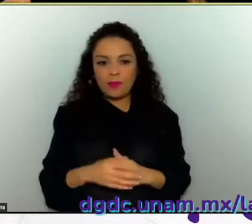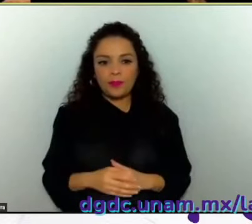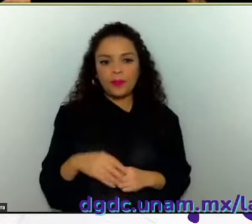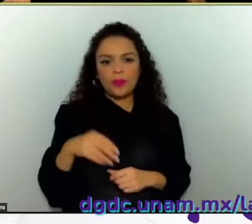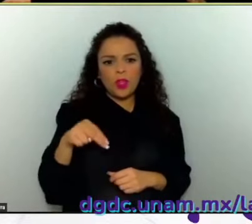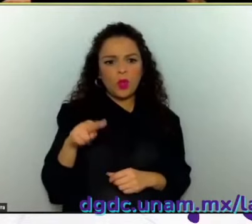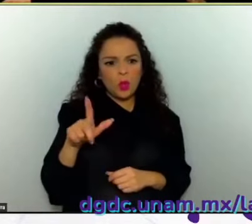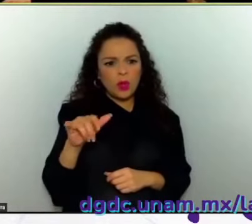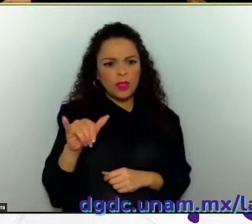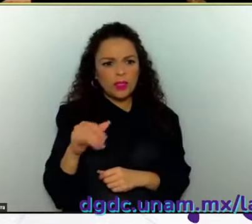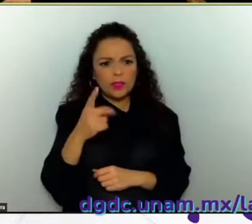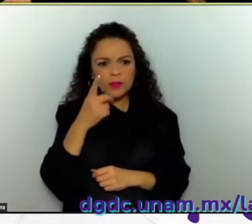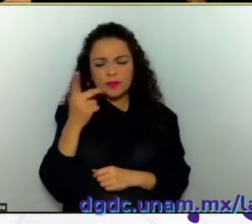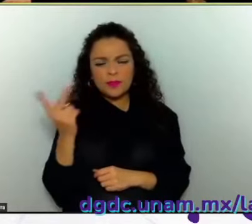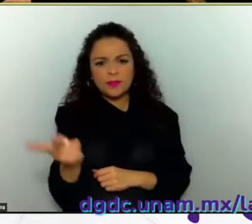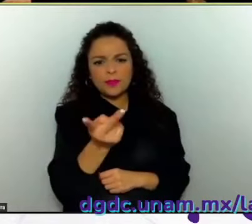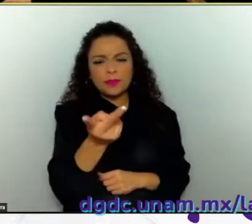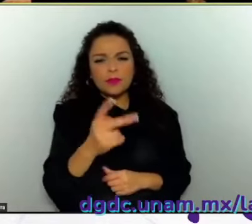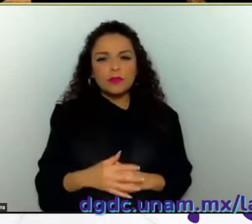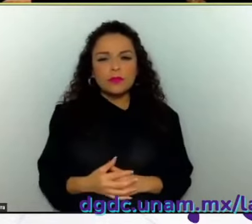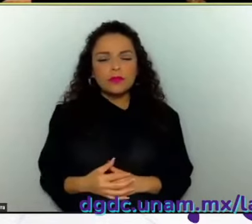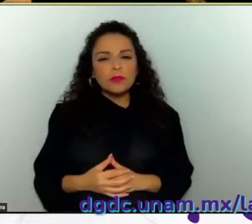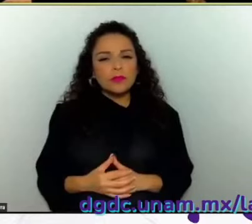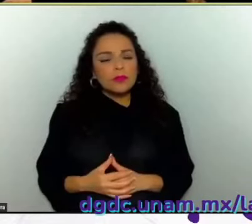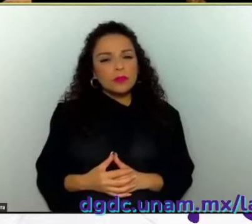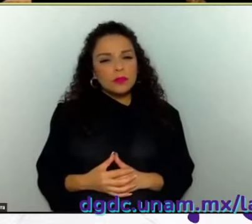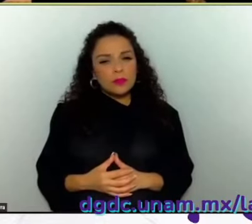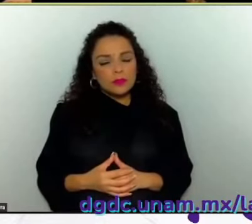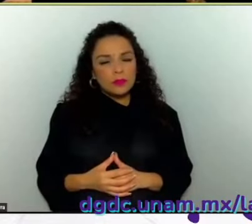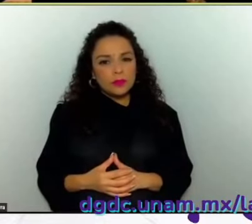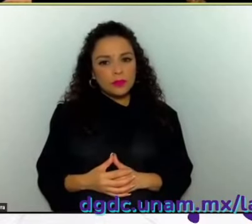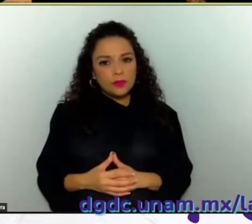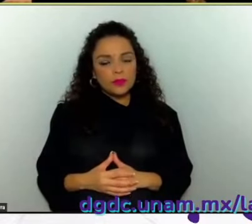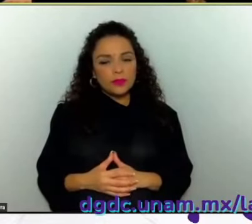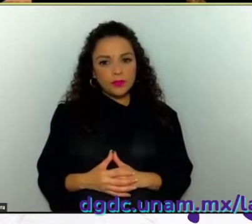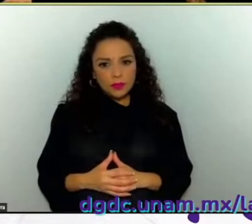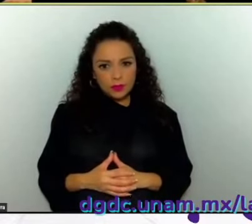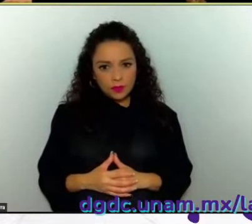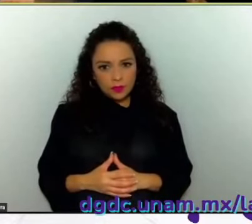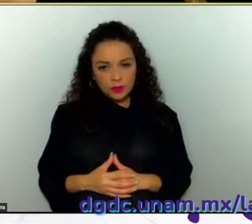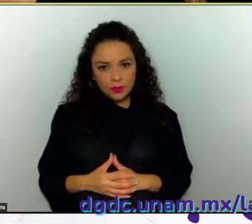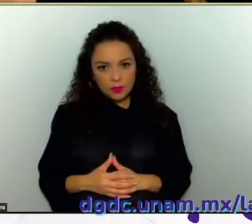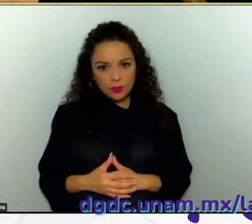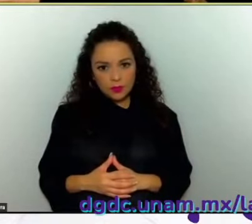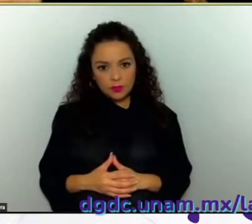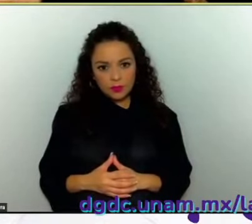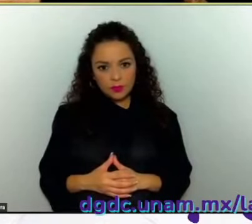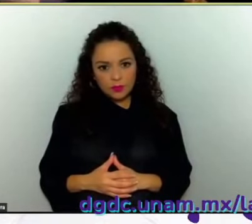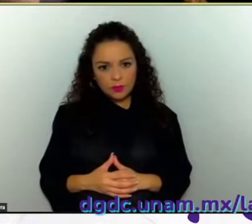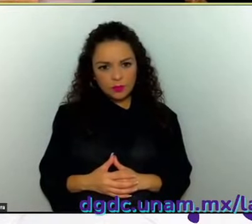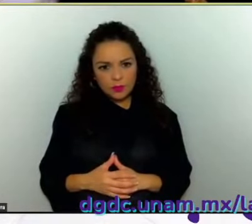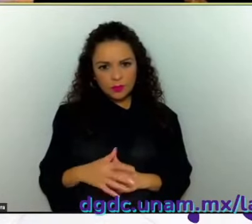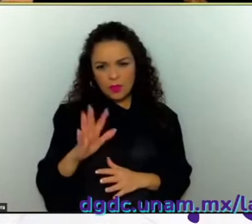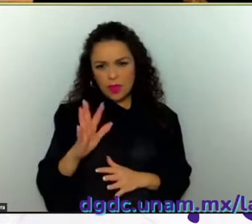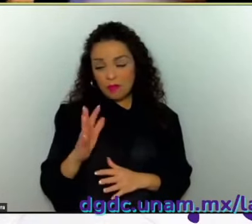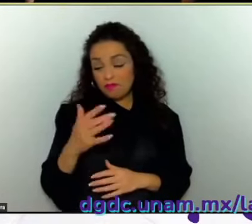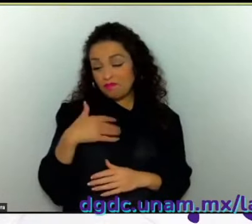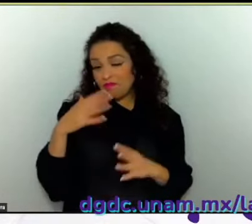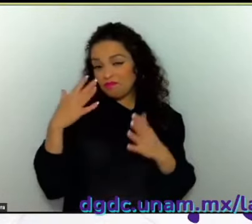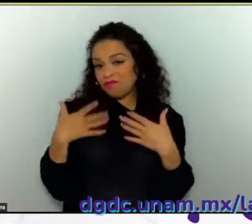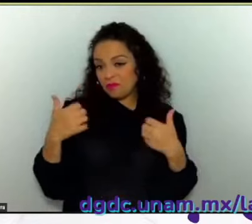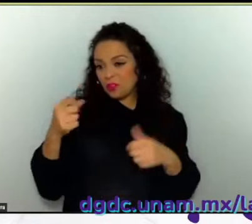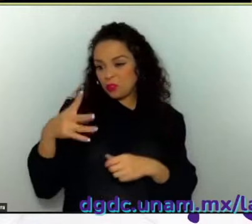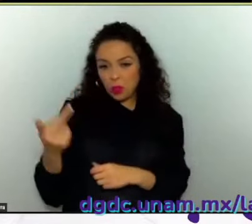Luli nos pregunta, ¿cuál fue su causa o el motivo? No entiendo muy bien su pregunta. ¿Cuál fue su